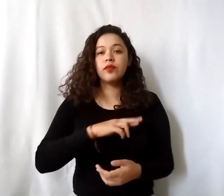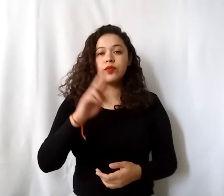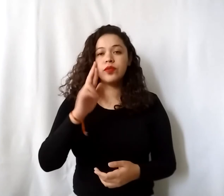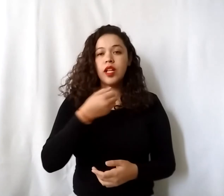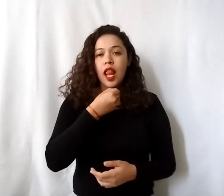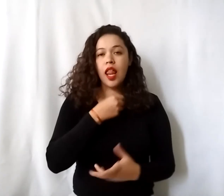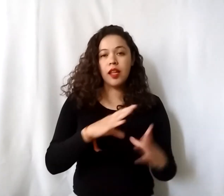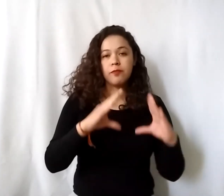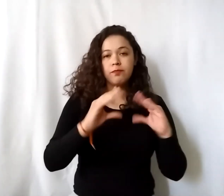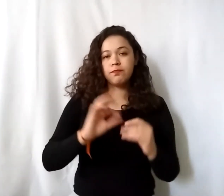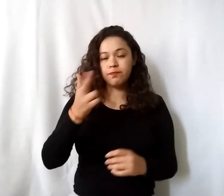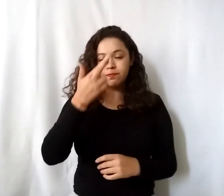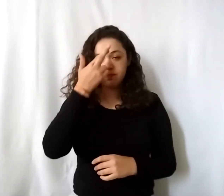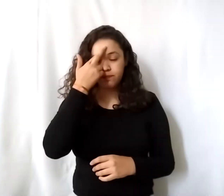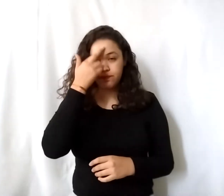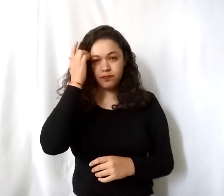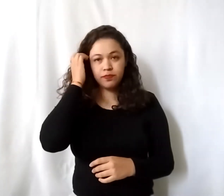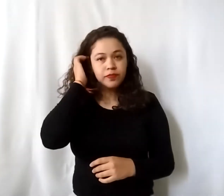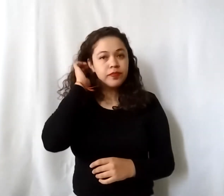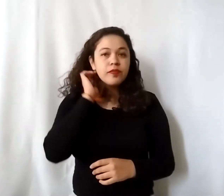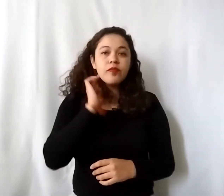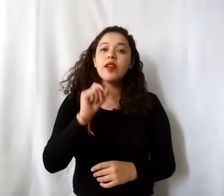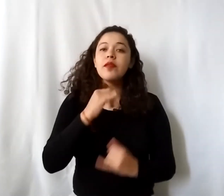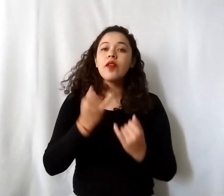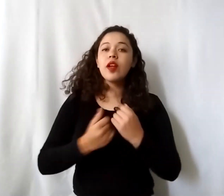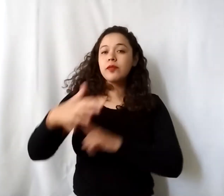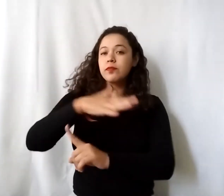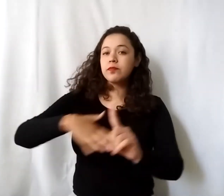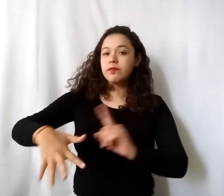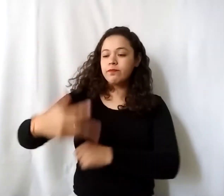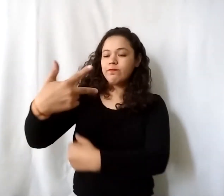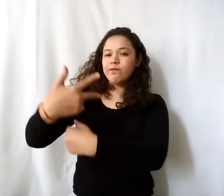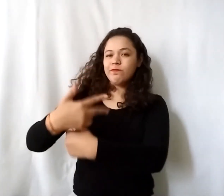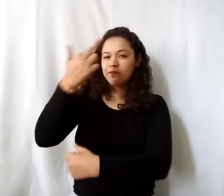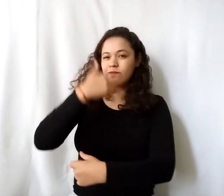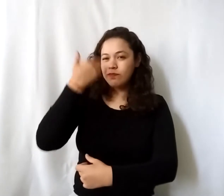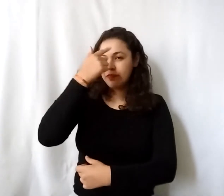micrófonos apagados y considerar su ambiente al encender sus máquinas.